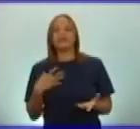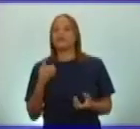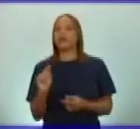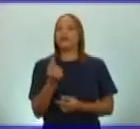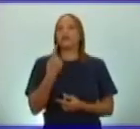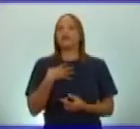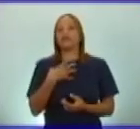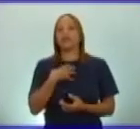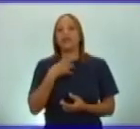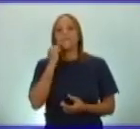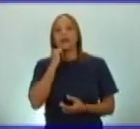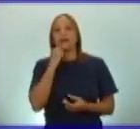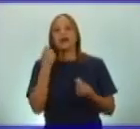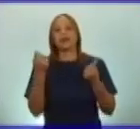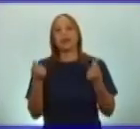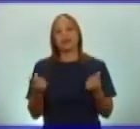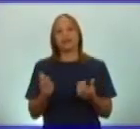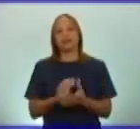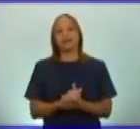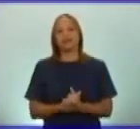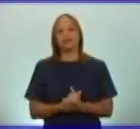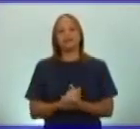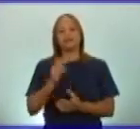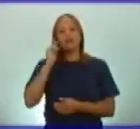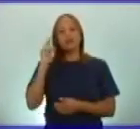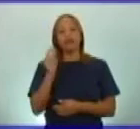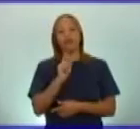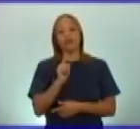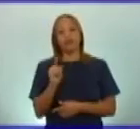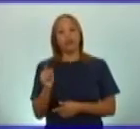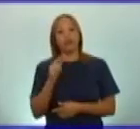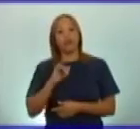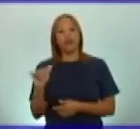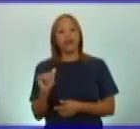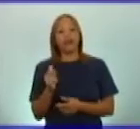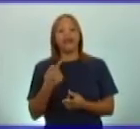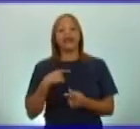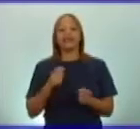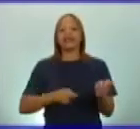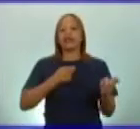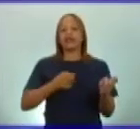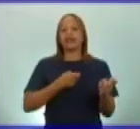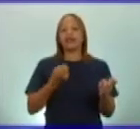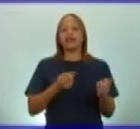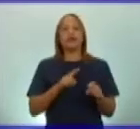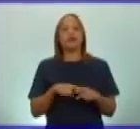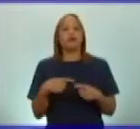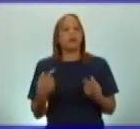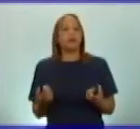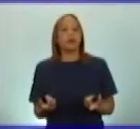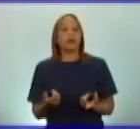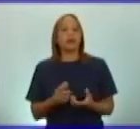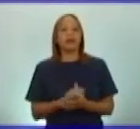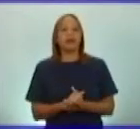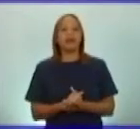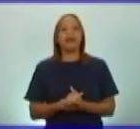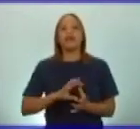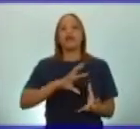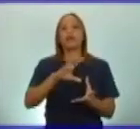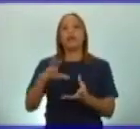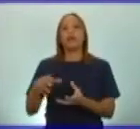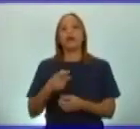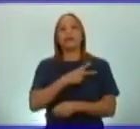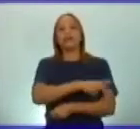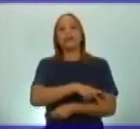riqueza? Pues recordemos también, como ustedes recordarán, que esta guerra se llevó a cabo y que los mundos capitalistas, los países